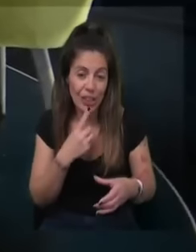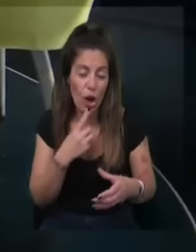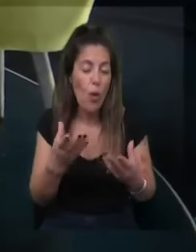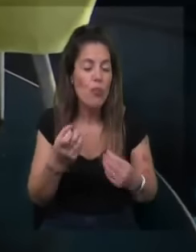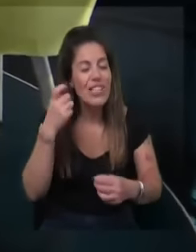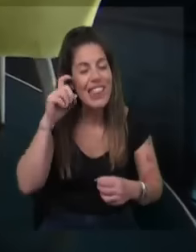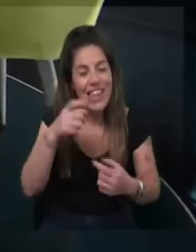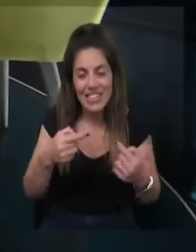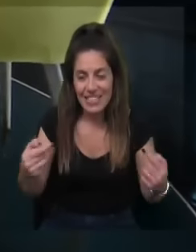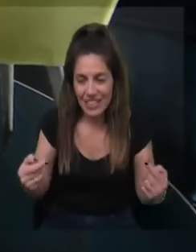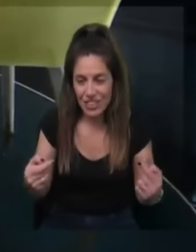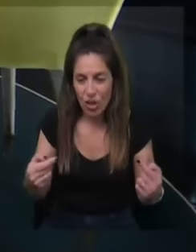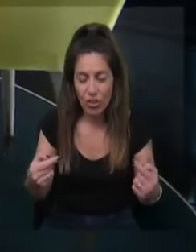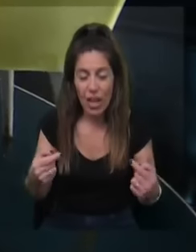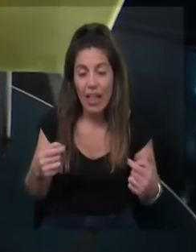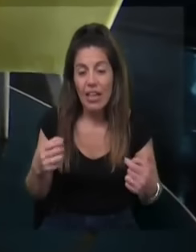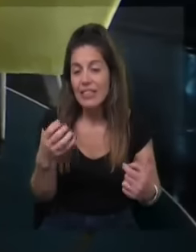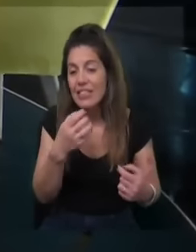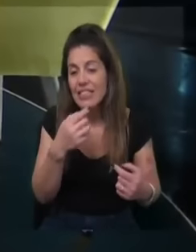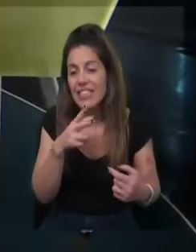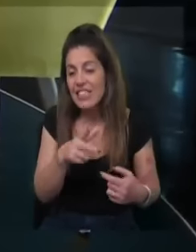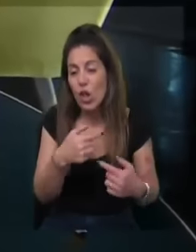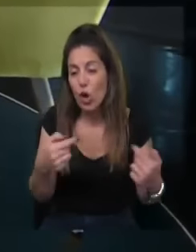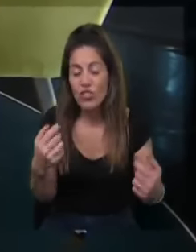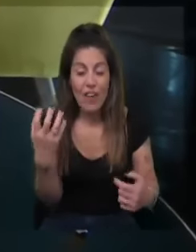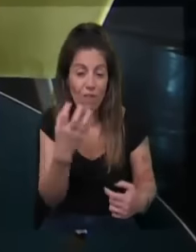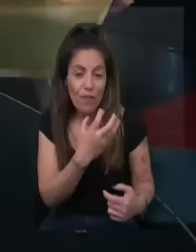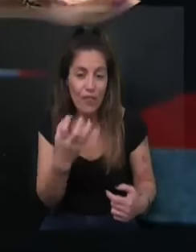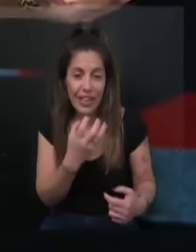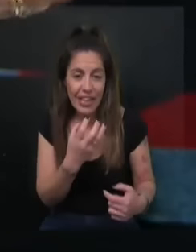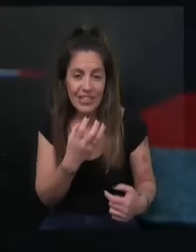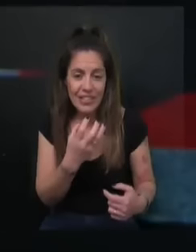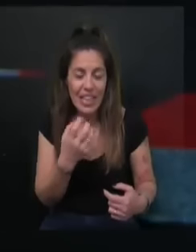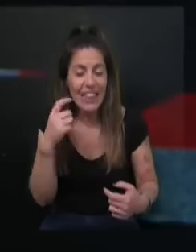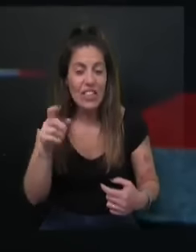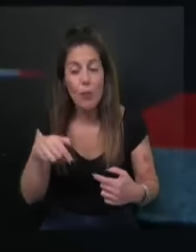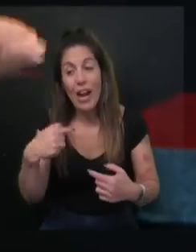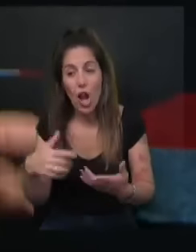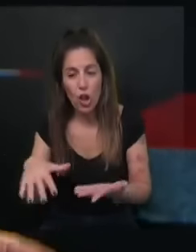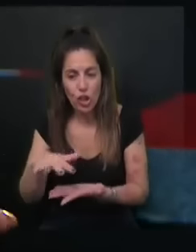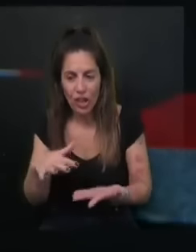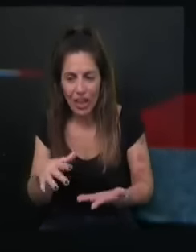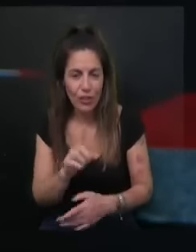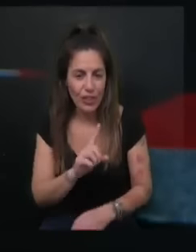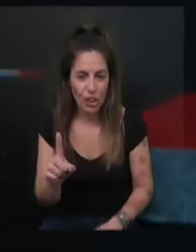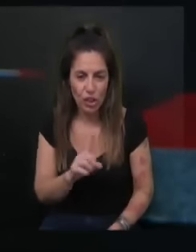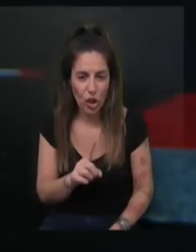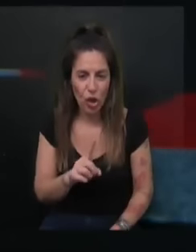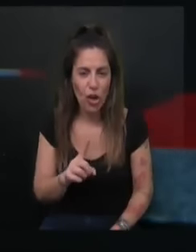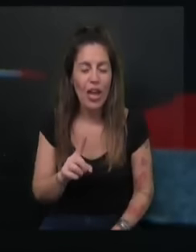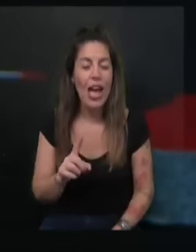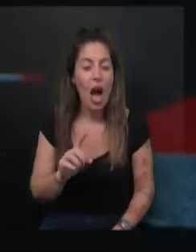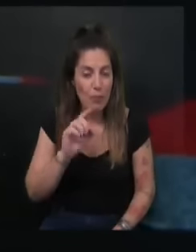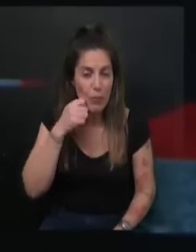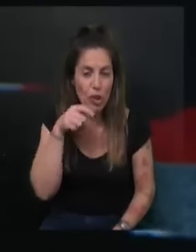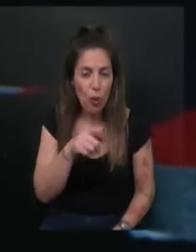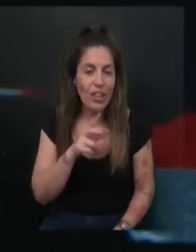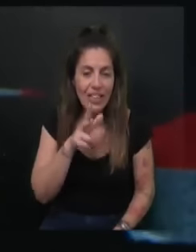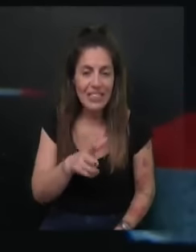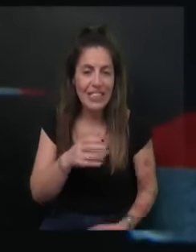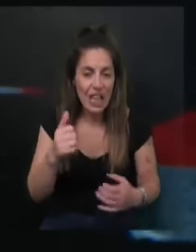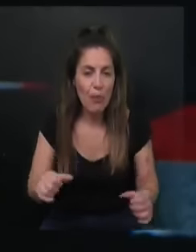idealización satanizan e idealización para el otro lado no es así a mí me gusta cuando Daniel dice tenemos que